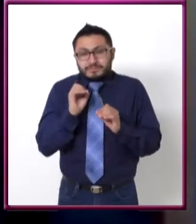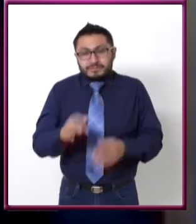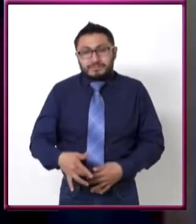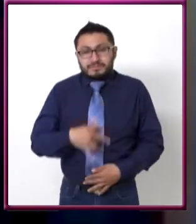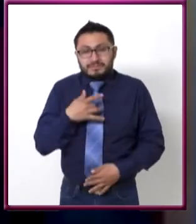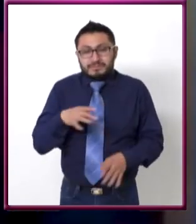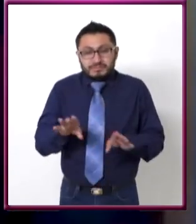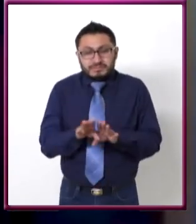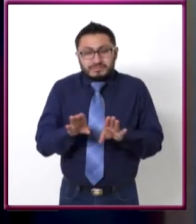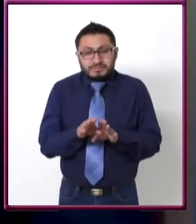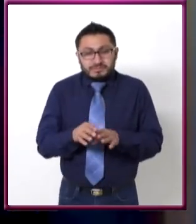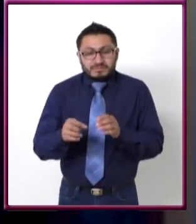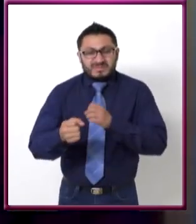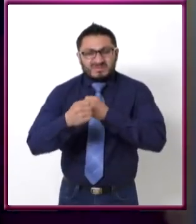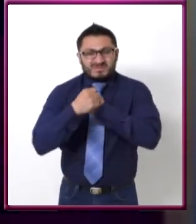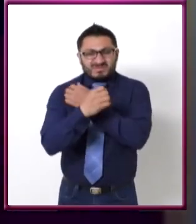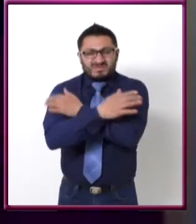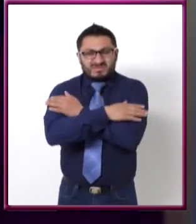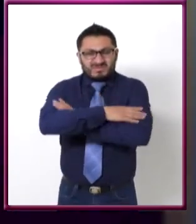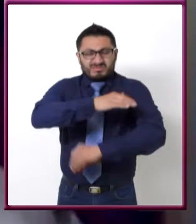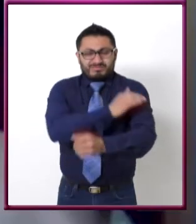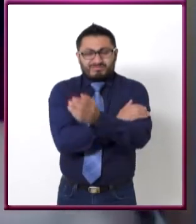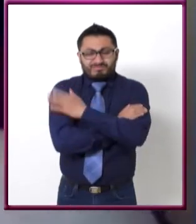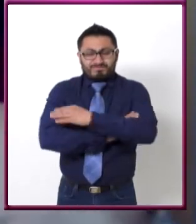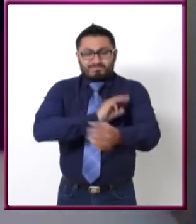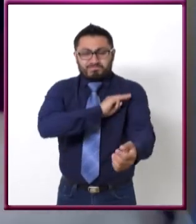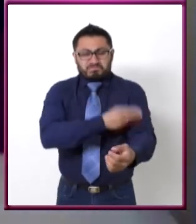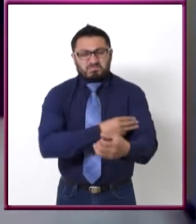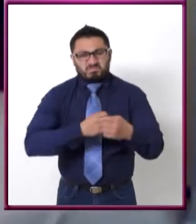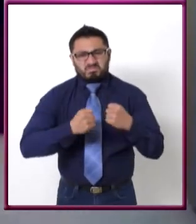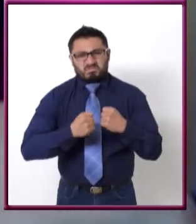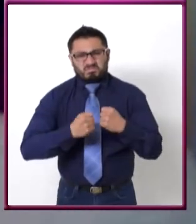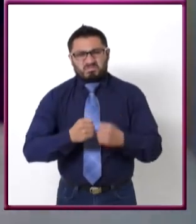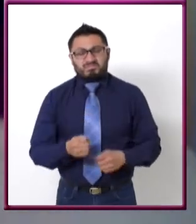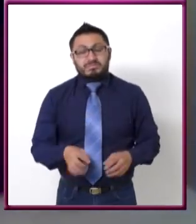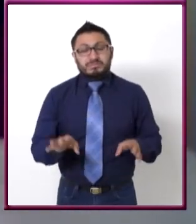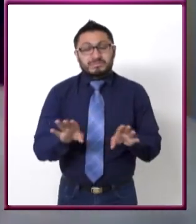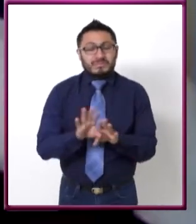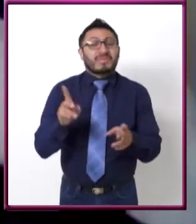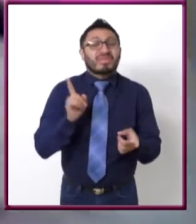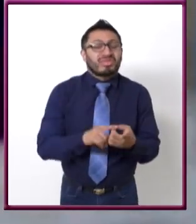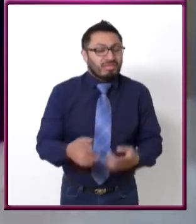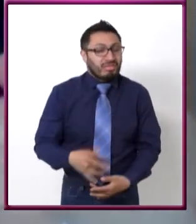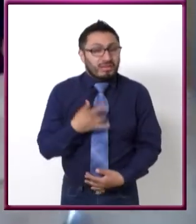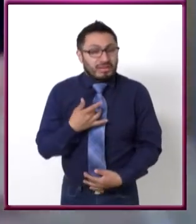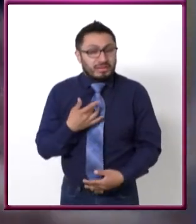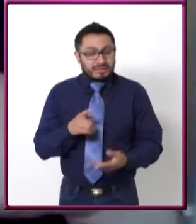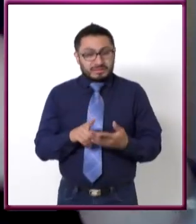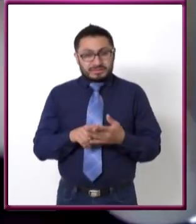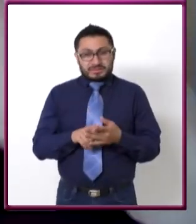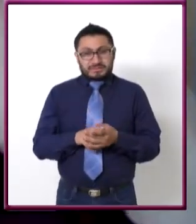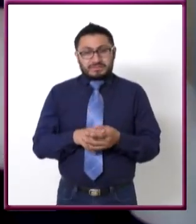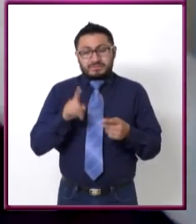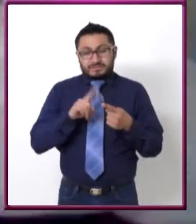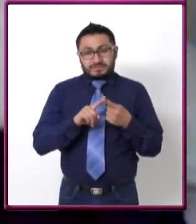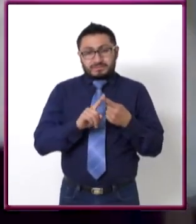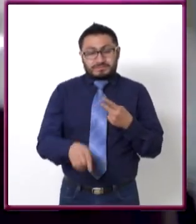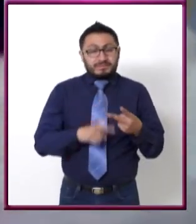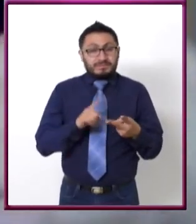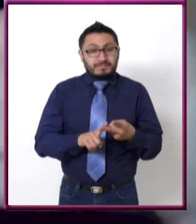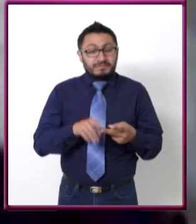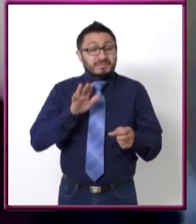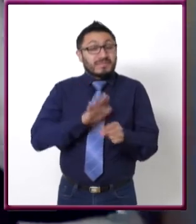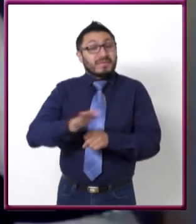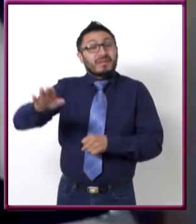estómago, o lo siento en mi tensión muscular. ¿Dónde la siento? O sea, las sensaciones, el cuerpo. Lo